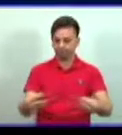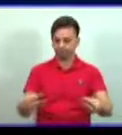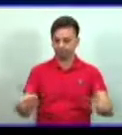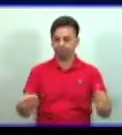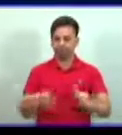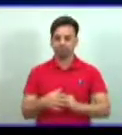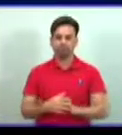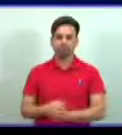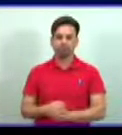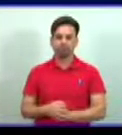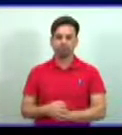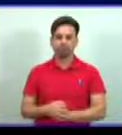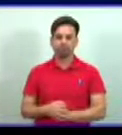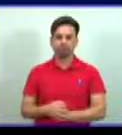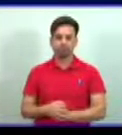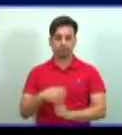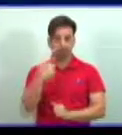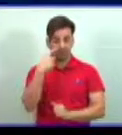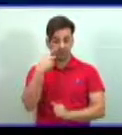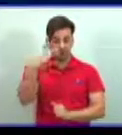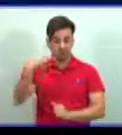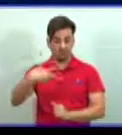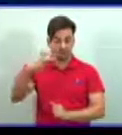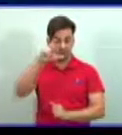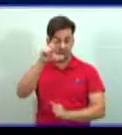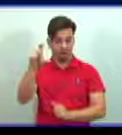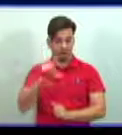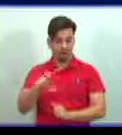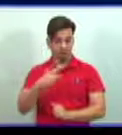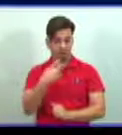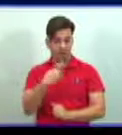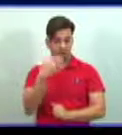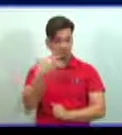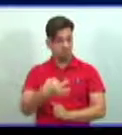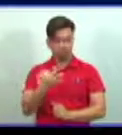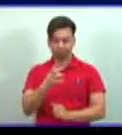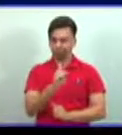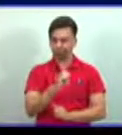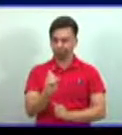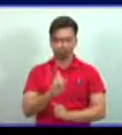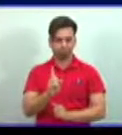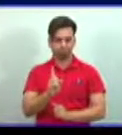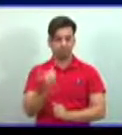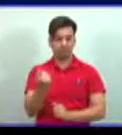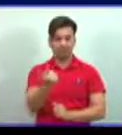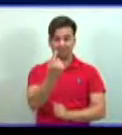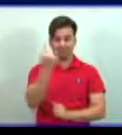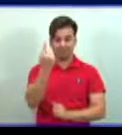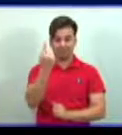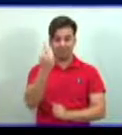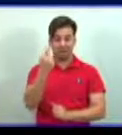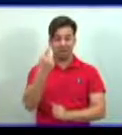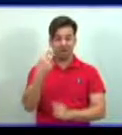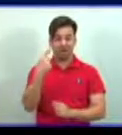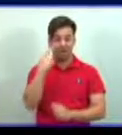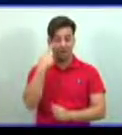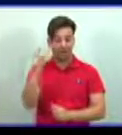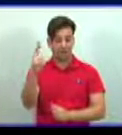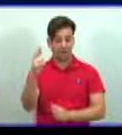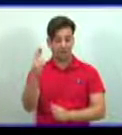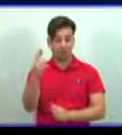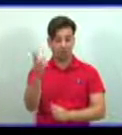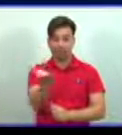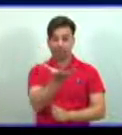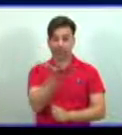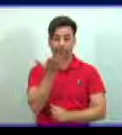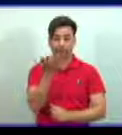no estamos hablando de lo mismo. En uno se refiere al intercambio térmico a partir de la circulación de vientos planetarios,